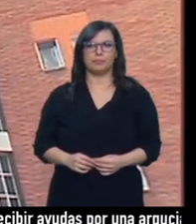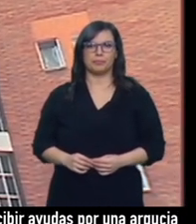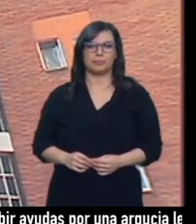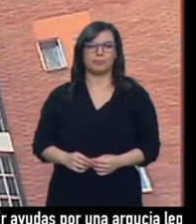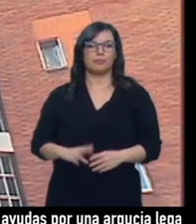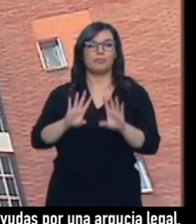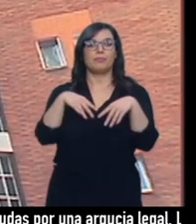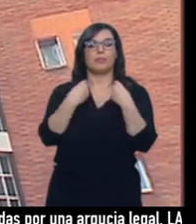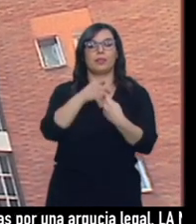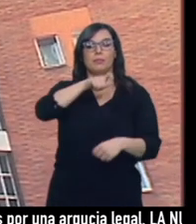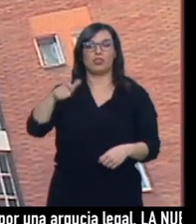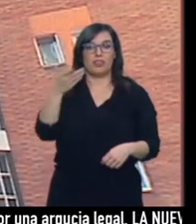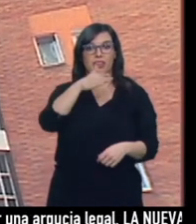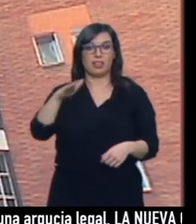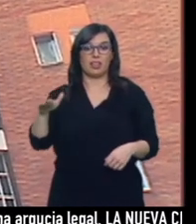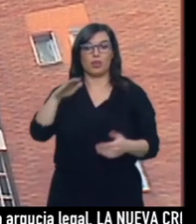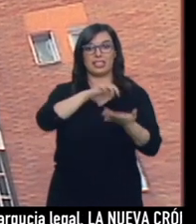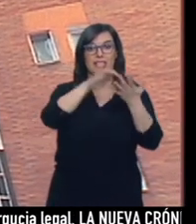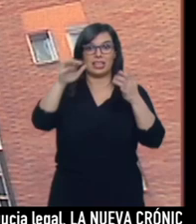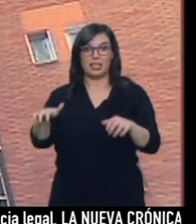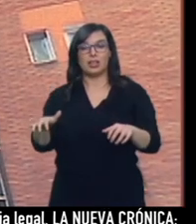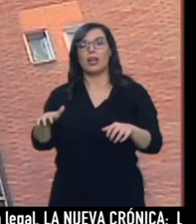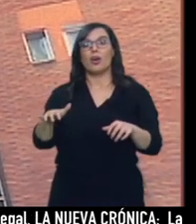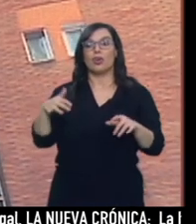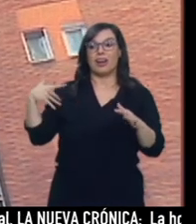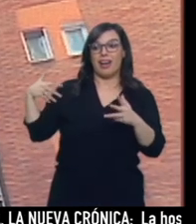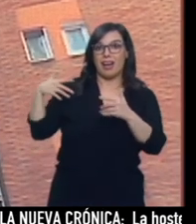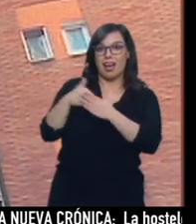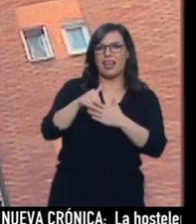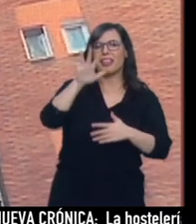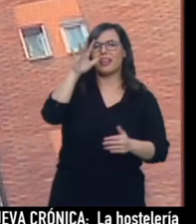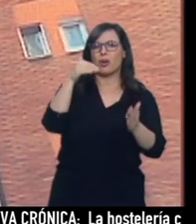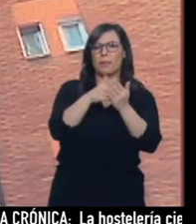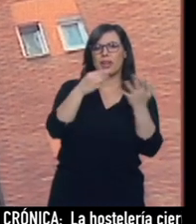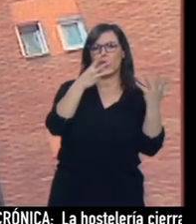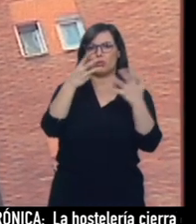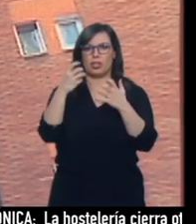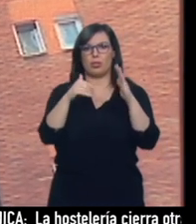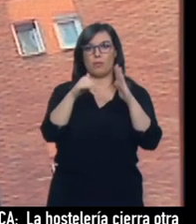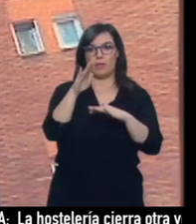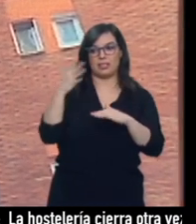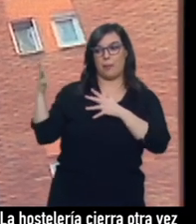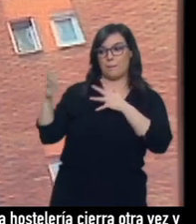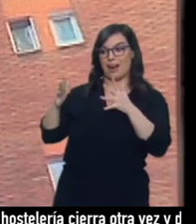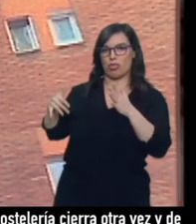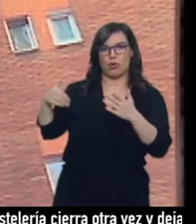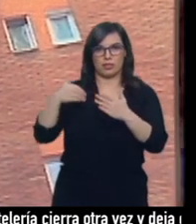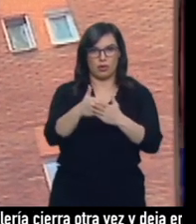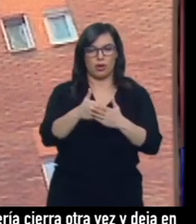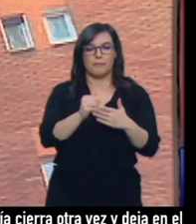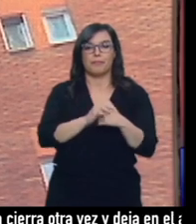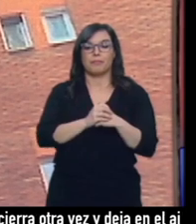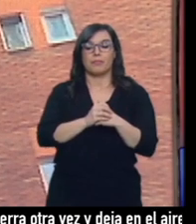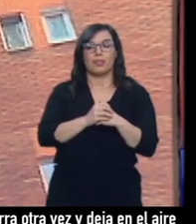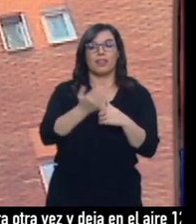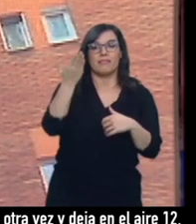El total de personas que han muerto por COVID en Castilla y León supera los 5.800 desde el inicio de la pandemia.